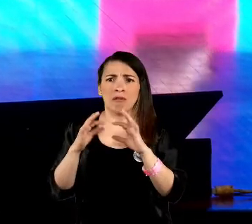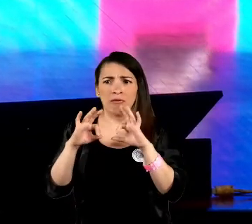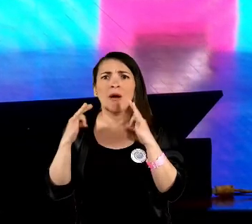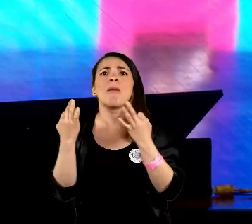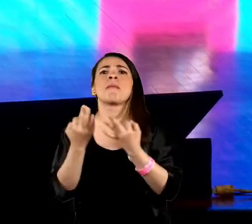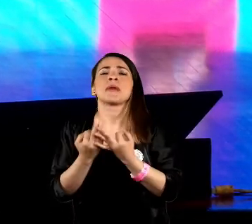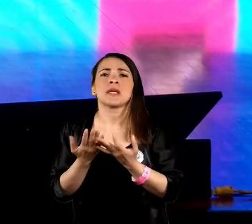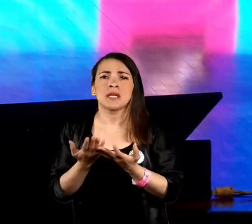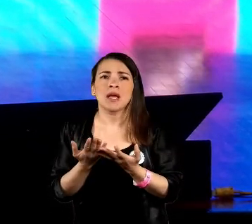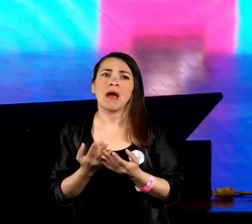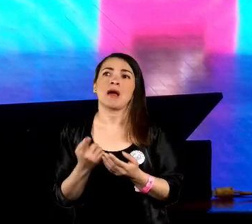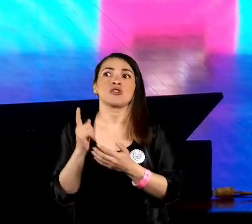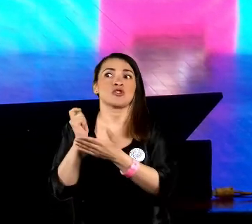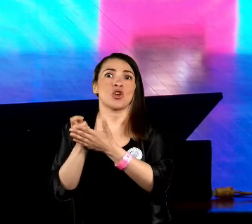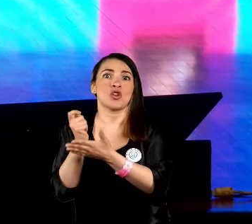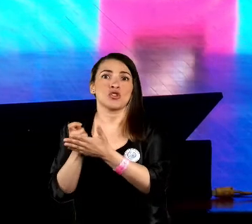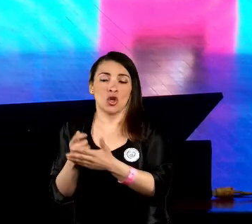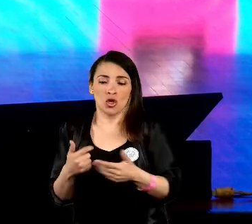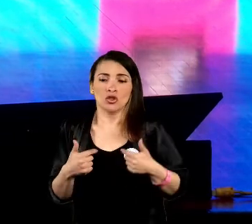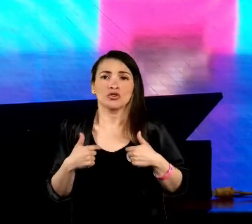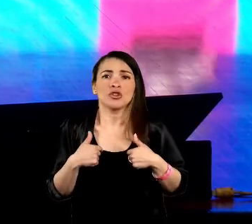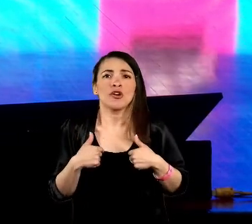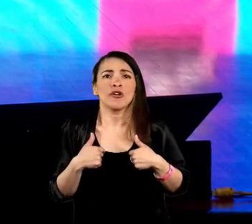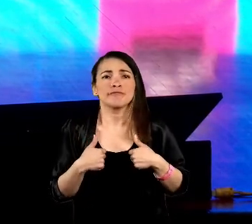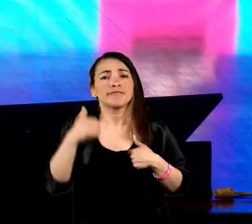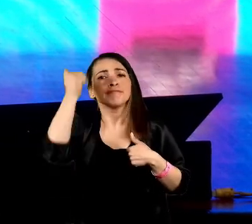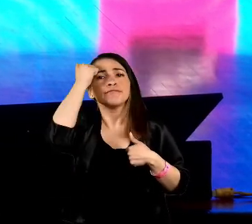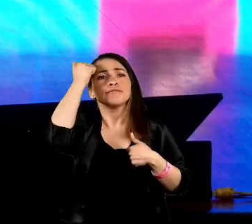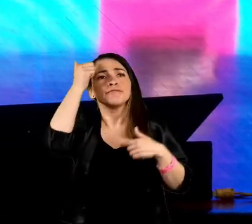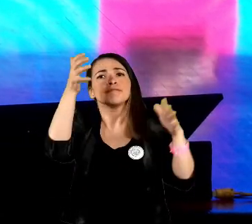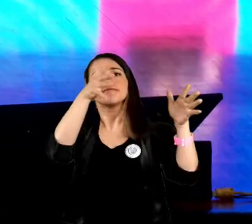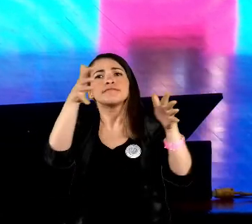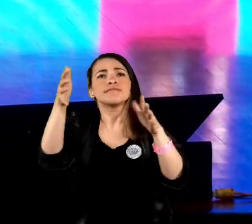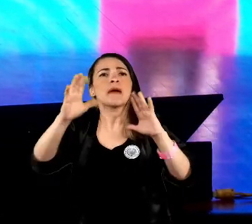yo vivía de dar clases y